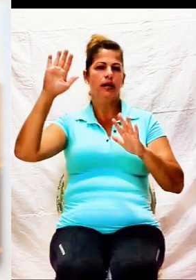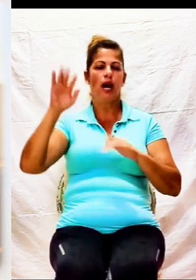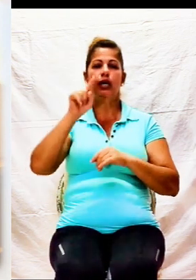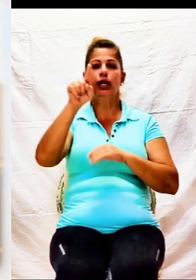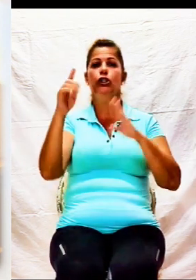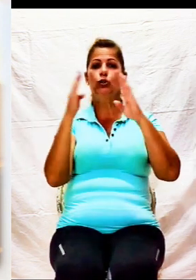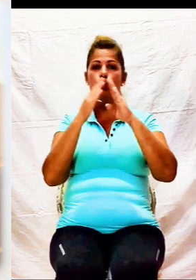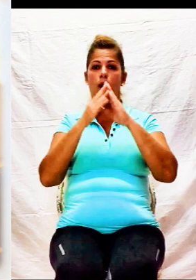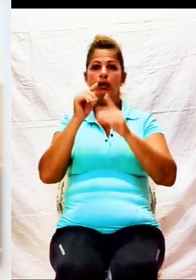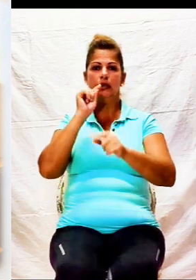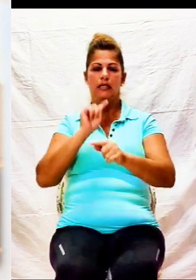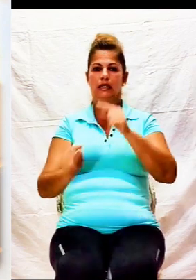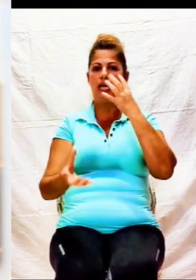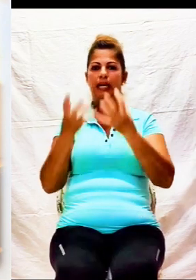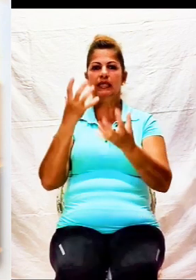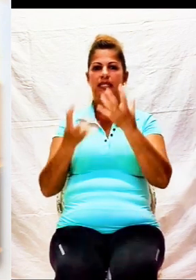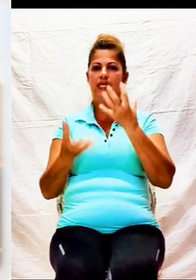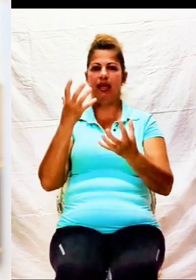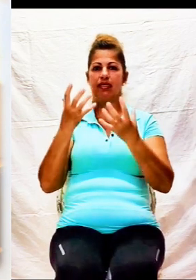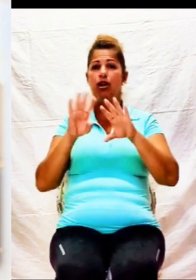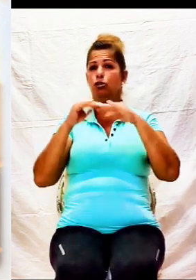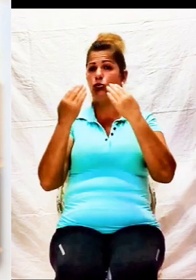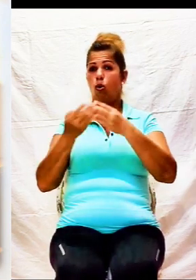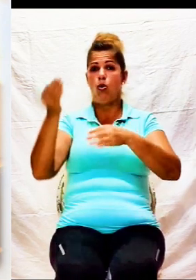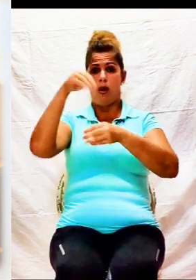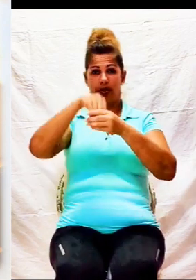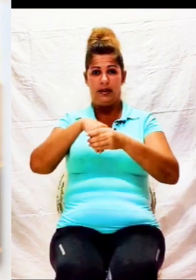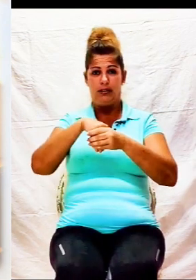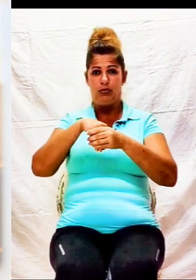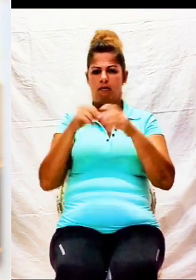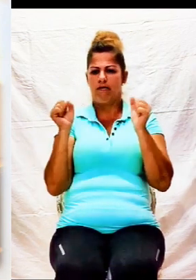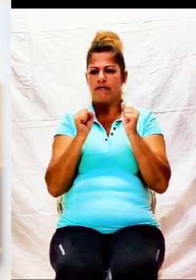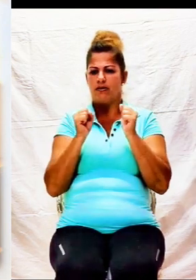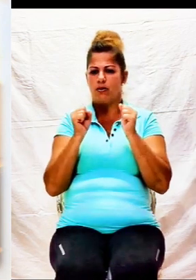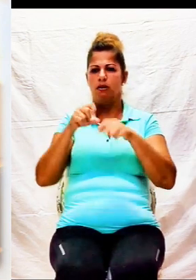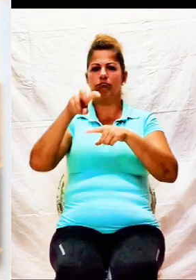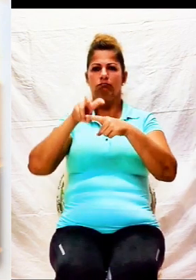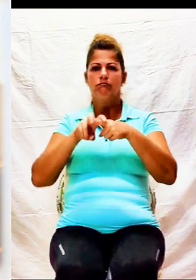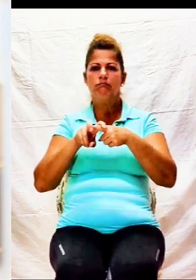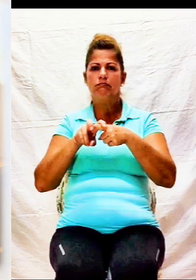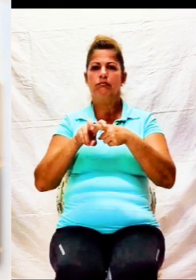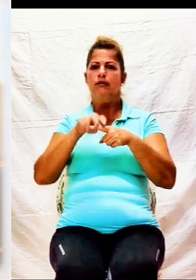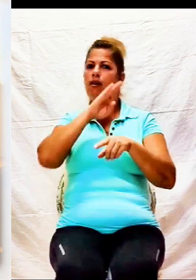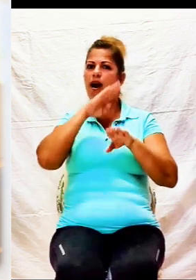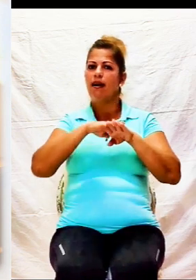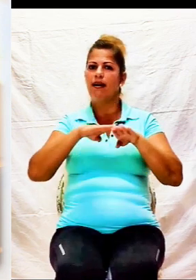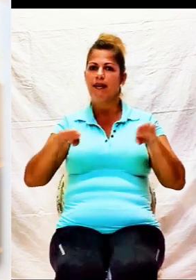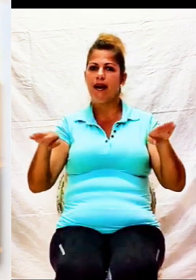Imagina vivamente que se incendia tu casa con todas tus